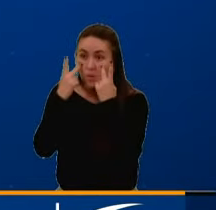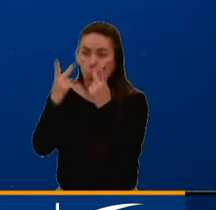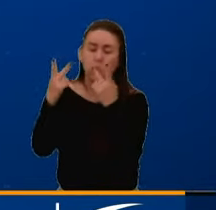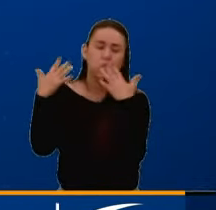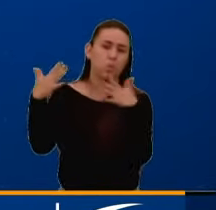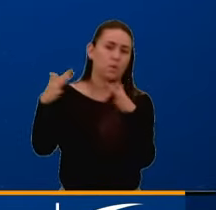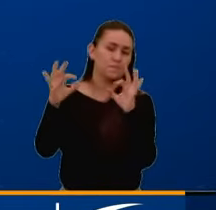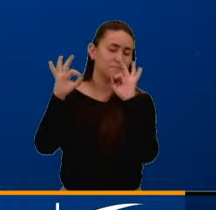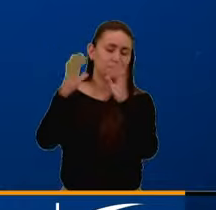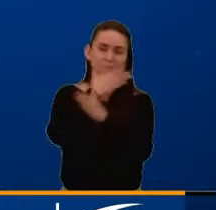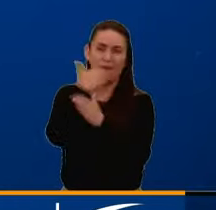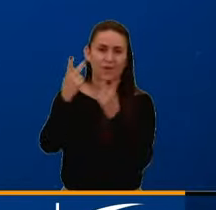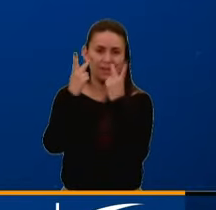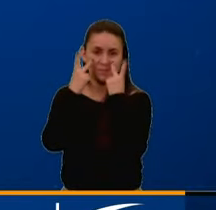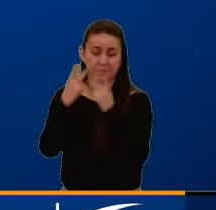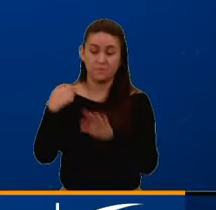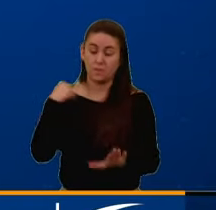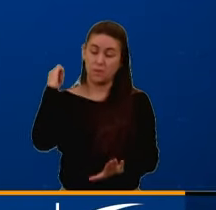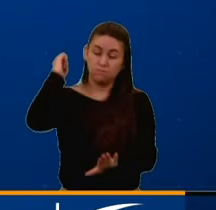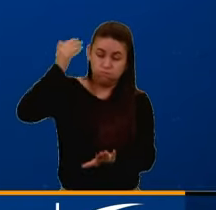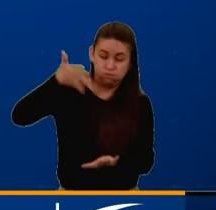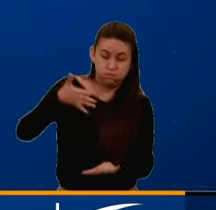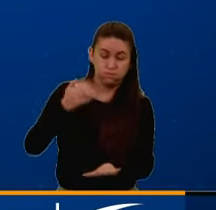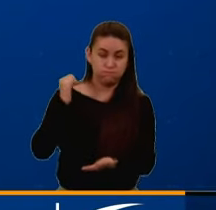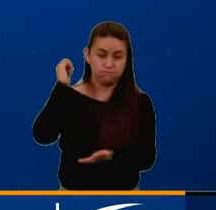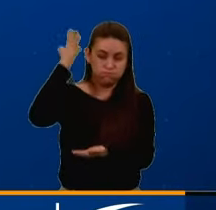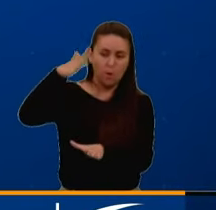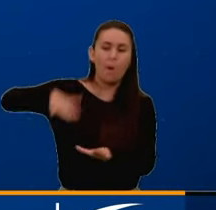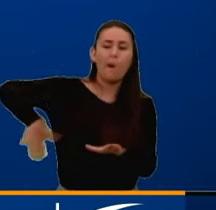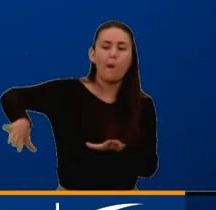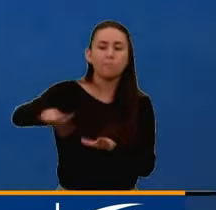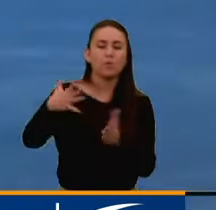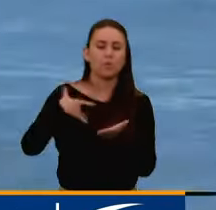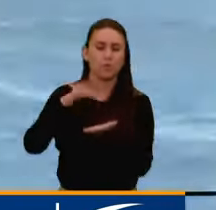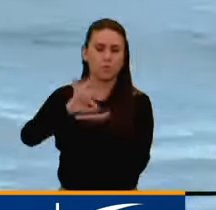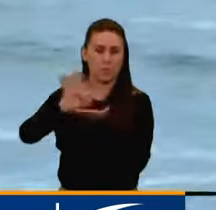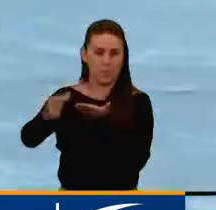Las ballenas jorobadas adornan las aguas de Tumaco con su presencia y junto al